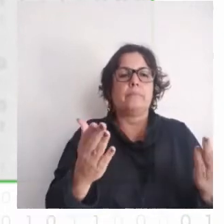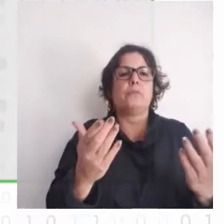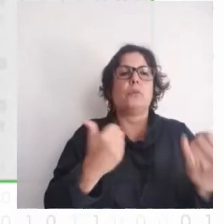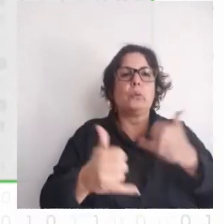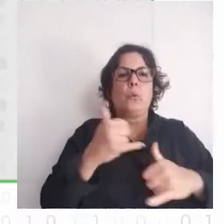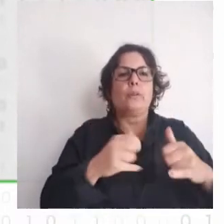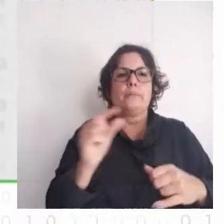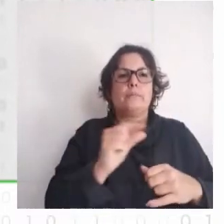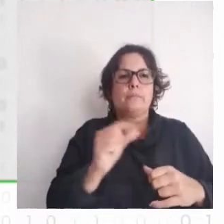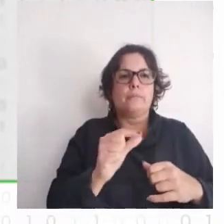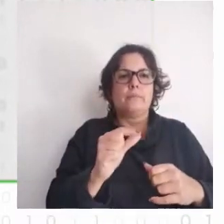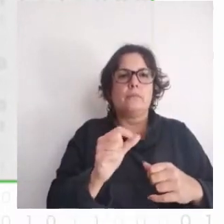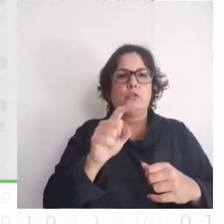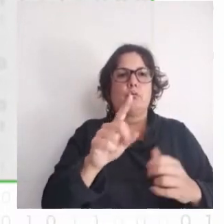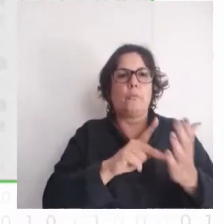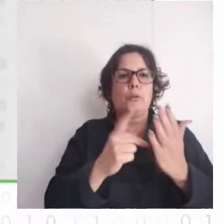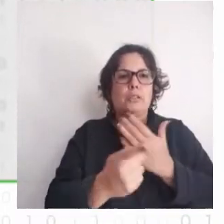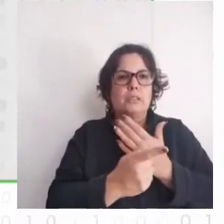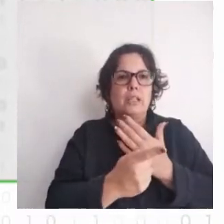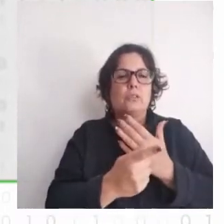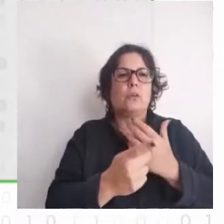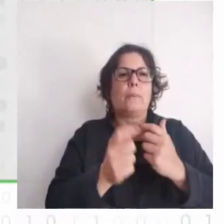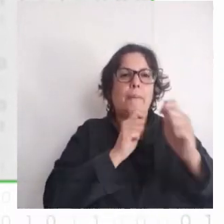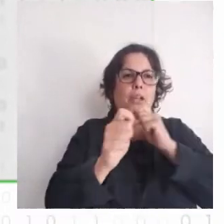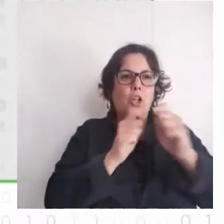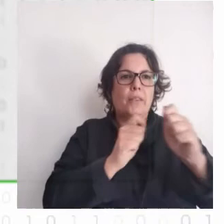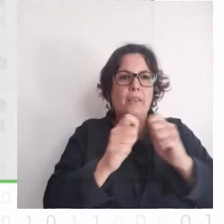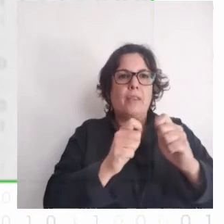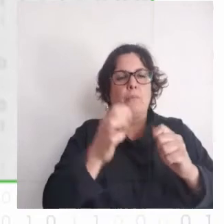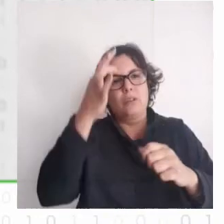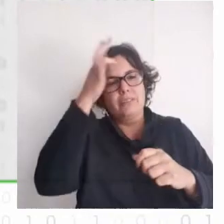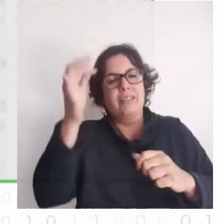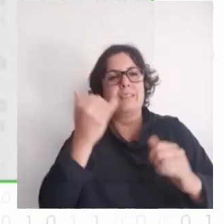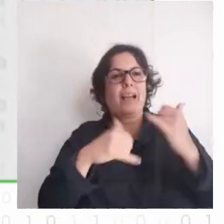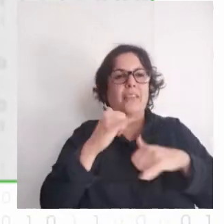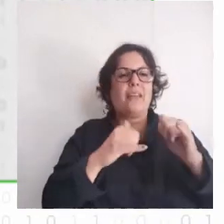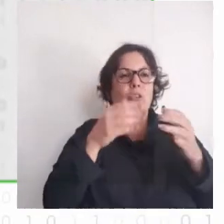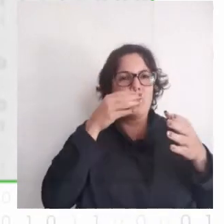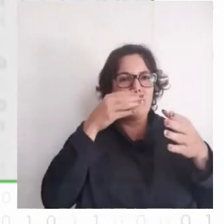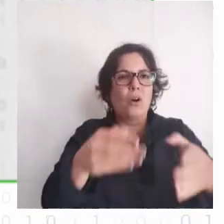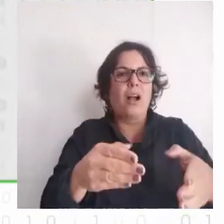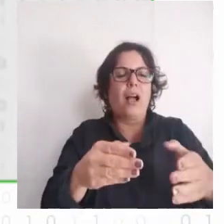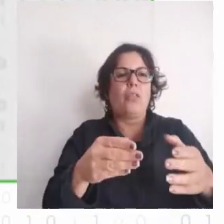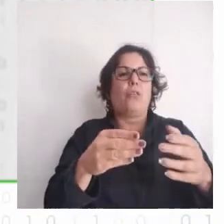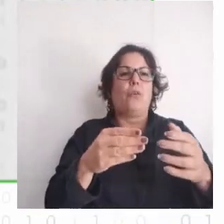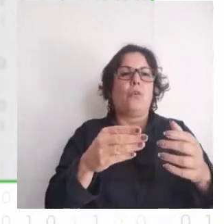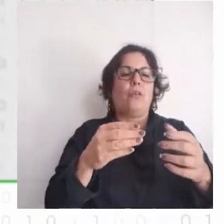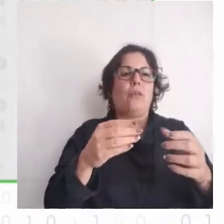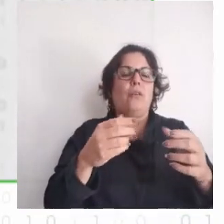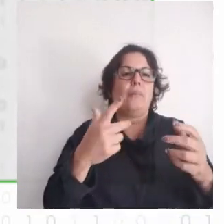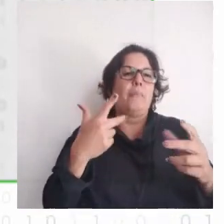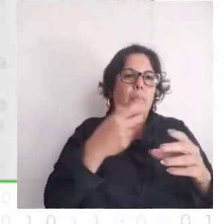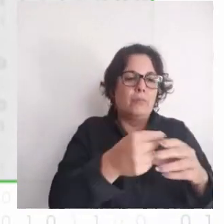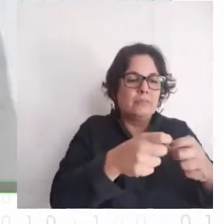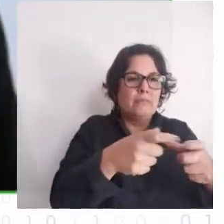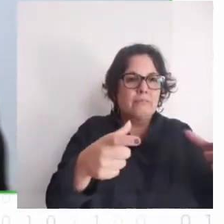brevemente sobre su proyecto Periodismo enriquecido en ciencia de datos enfocado a casos de fecundación in vitro.